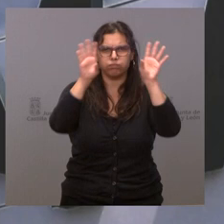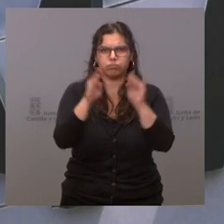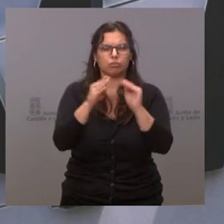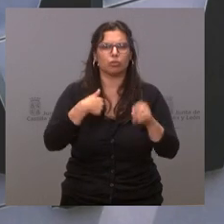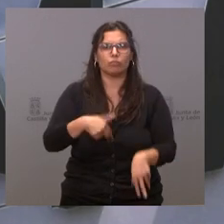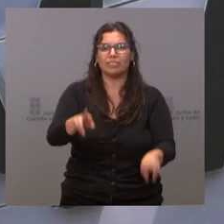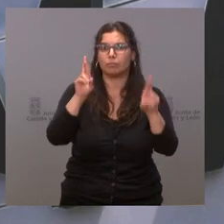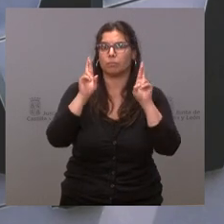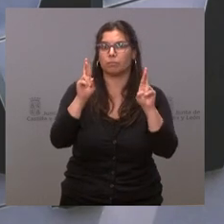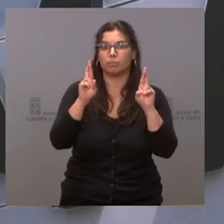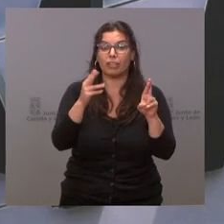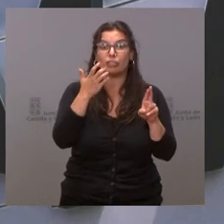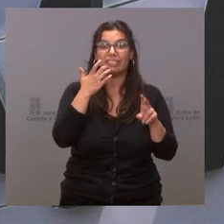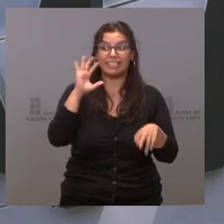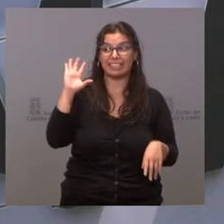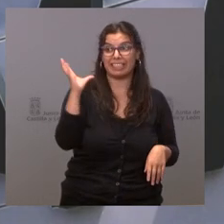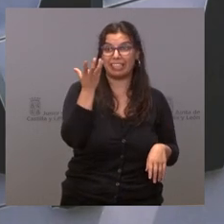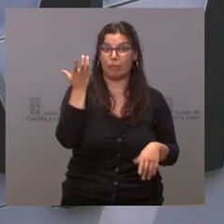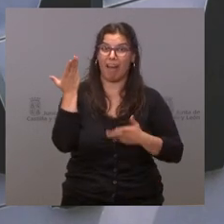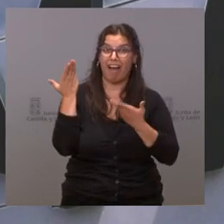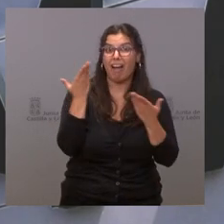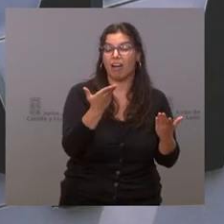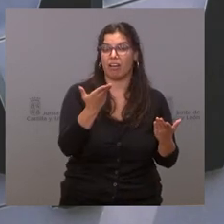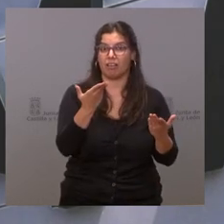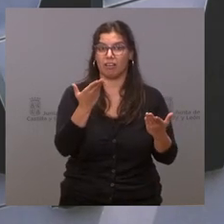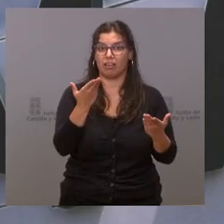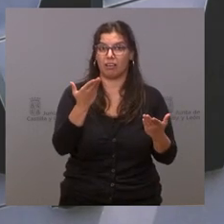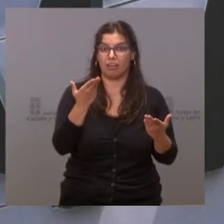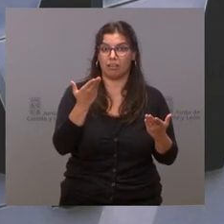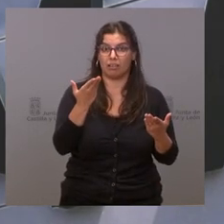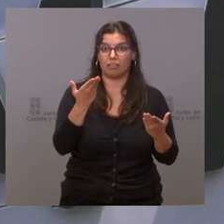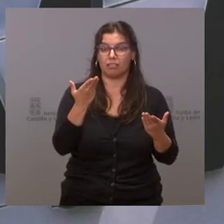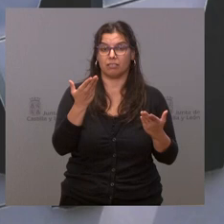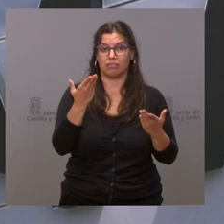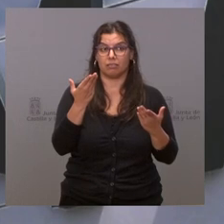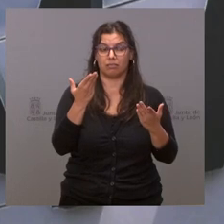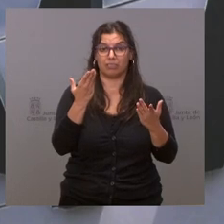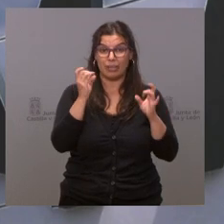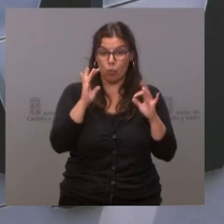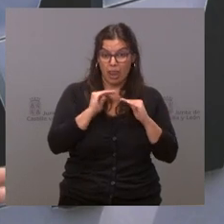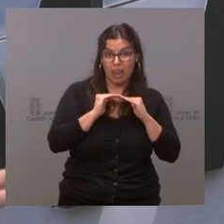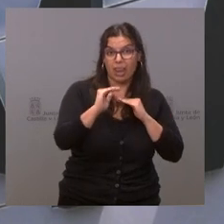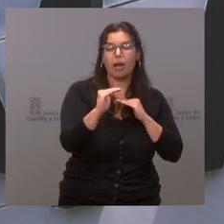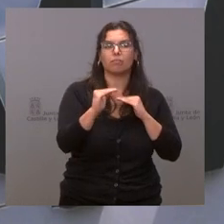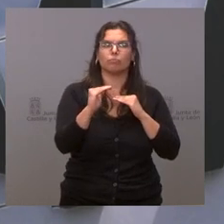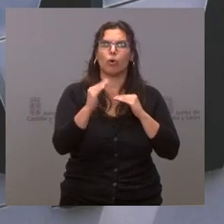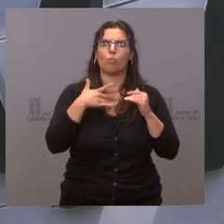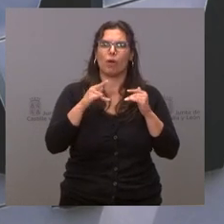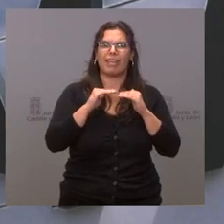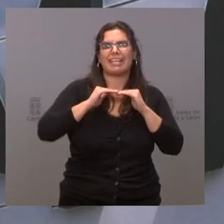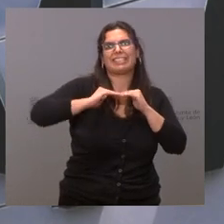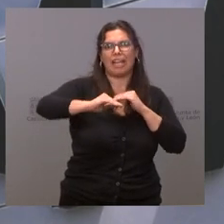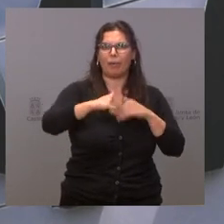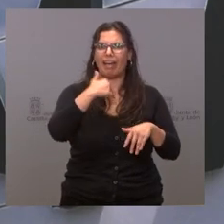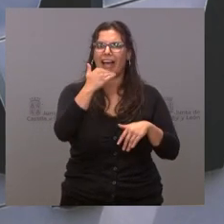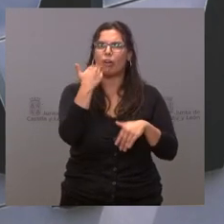que si las condiciones climáticas se mantienen avanzaremos para estabilizar al